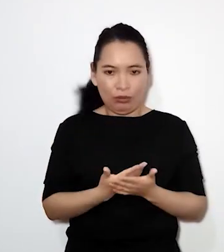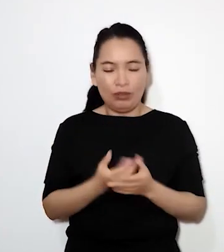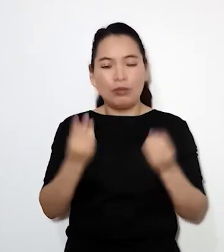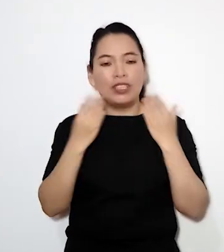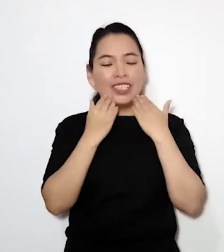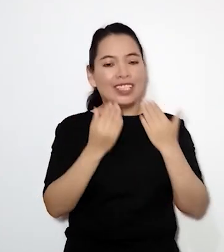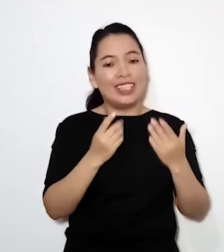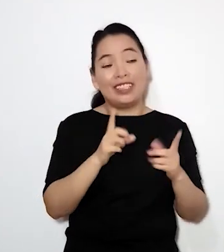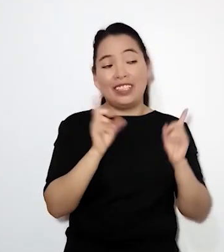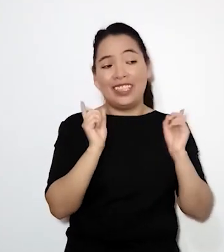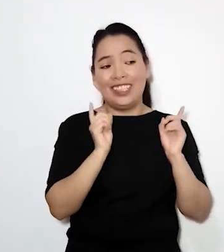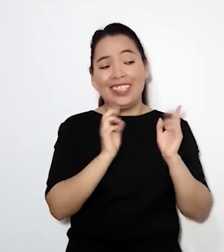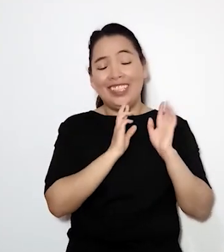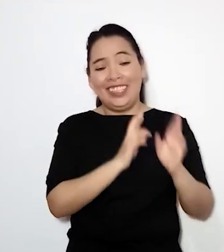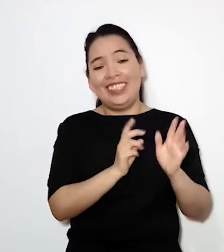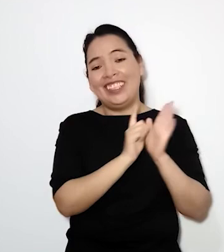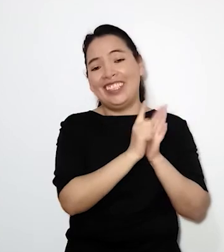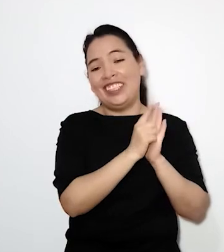minutos.